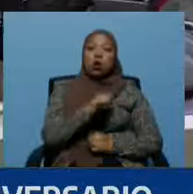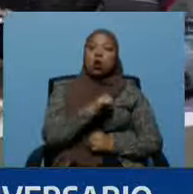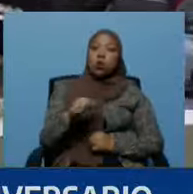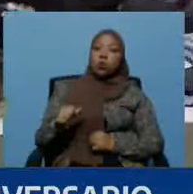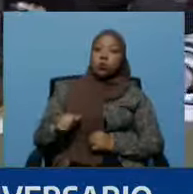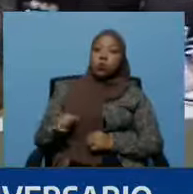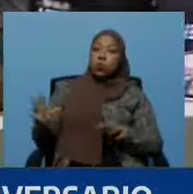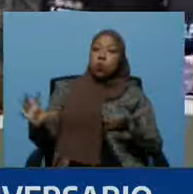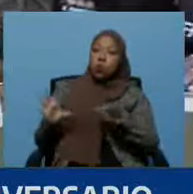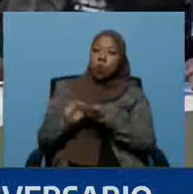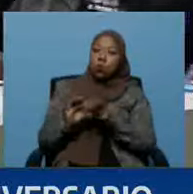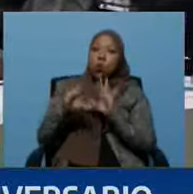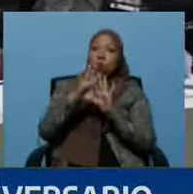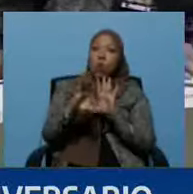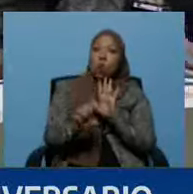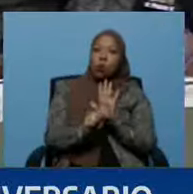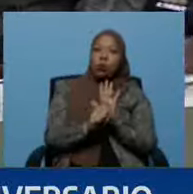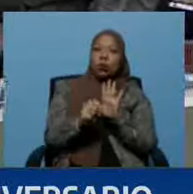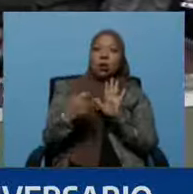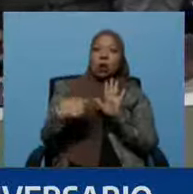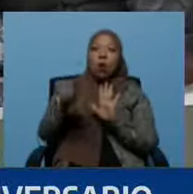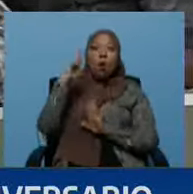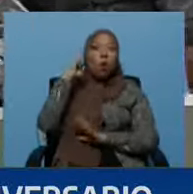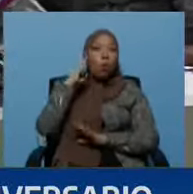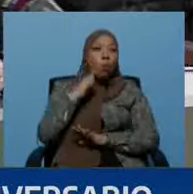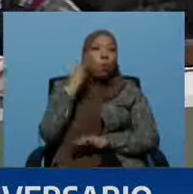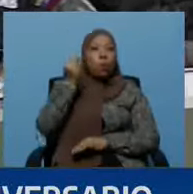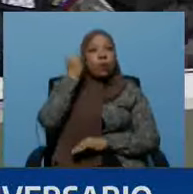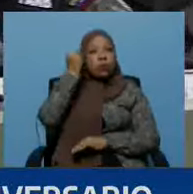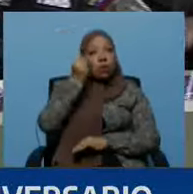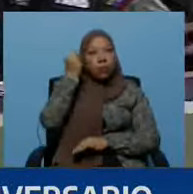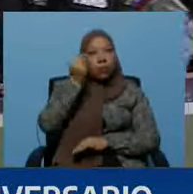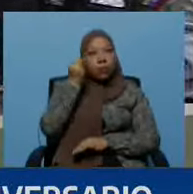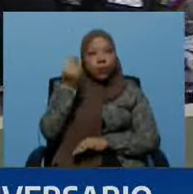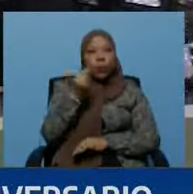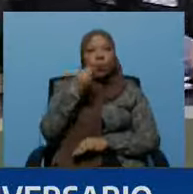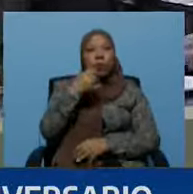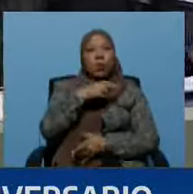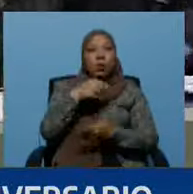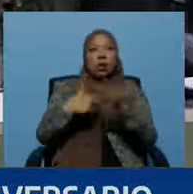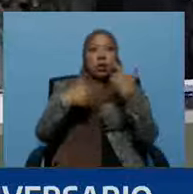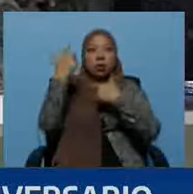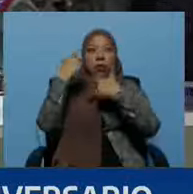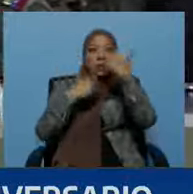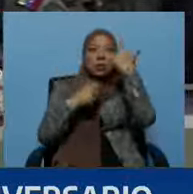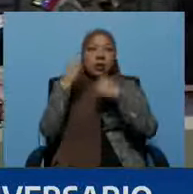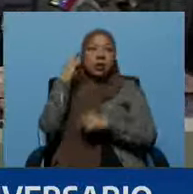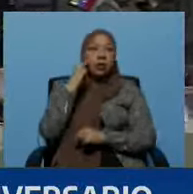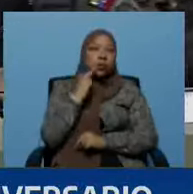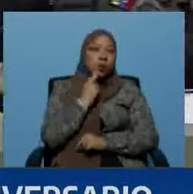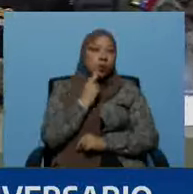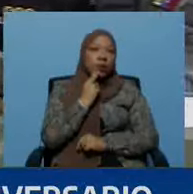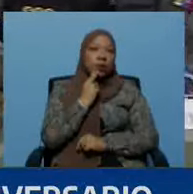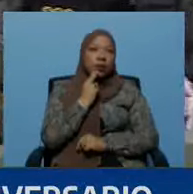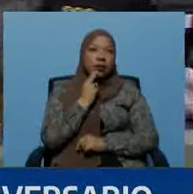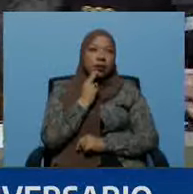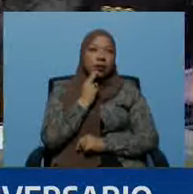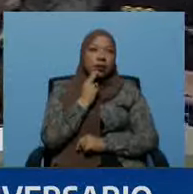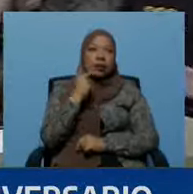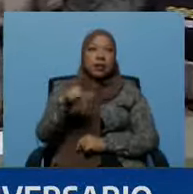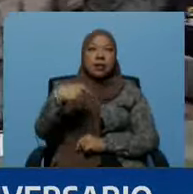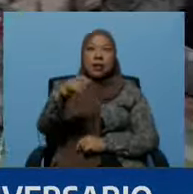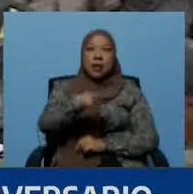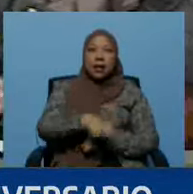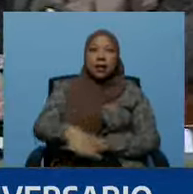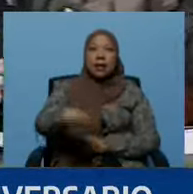Sólidamente unida en la constitución, en la doctrina bolivariana, en el legado de nuestro comandante Chávez, y